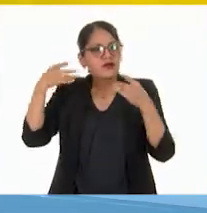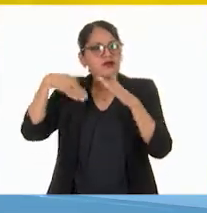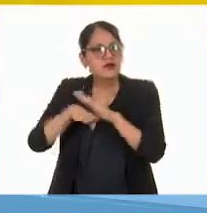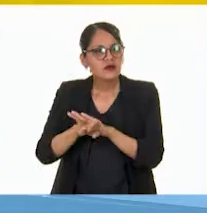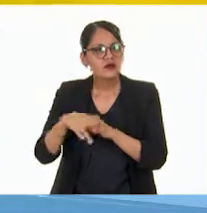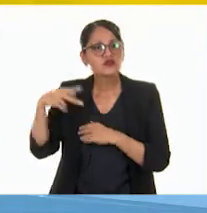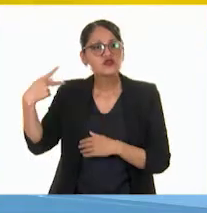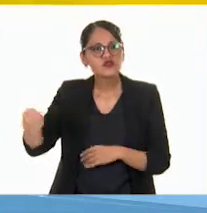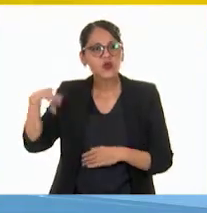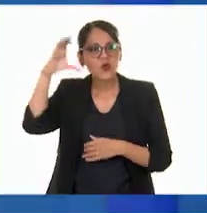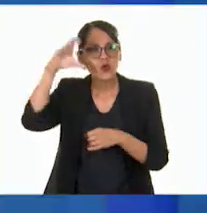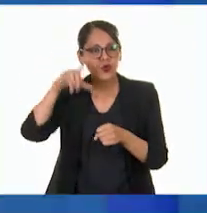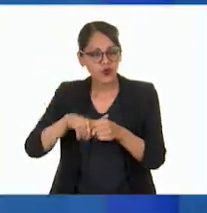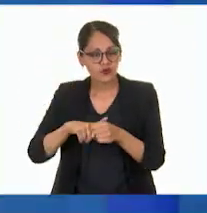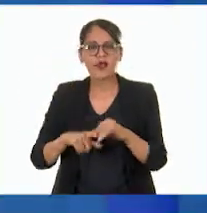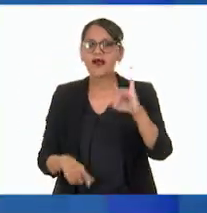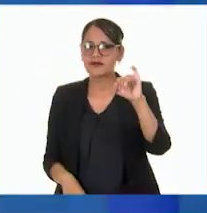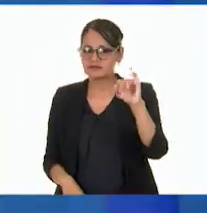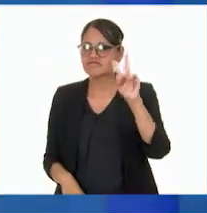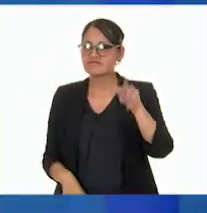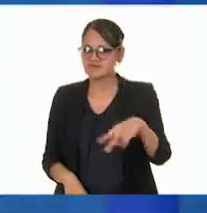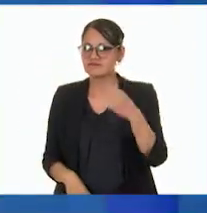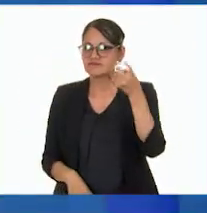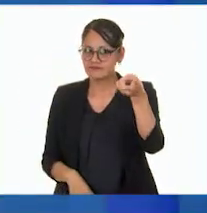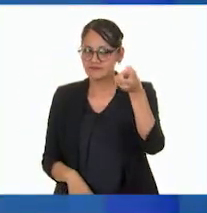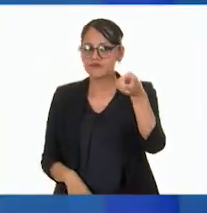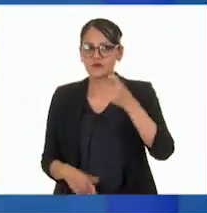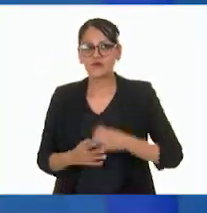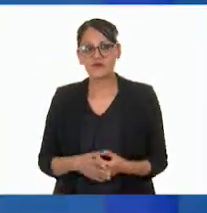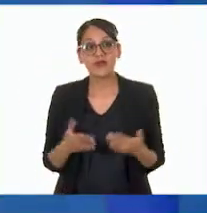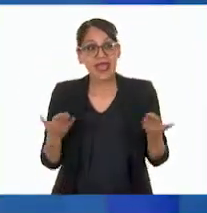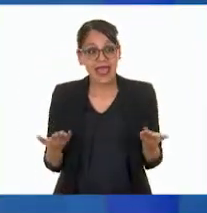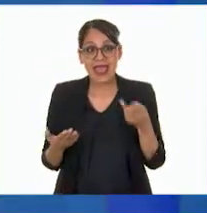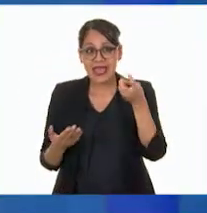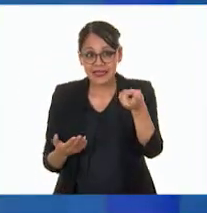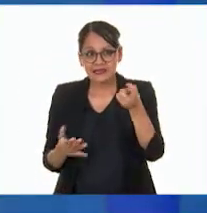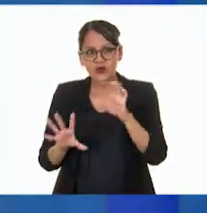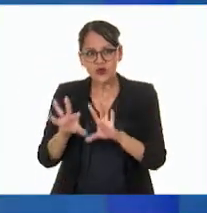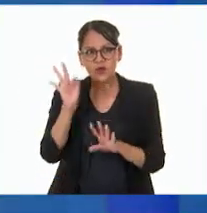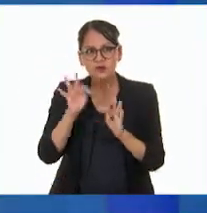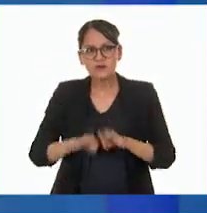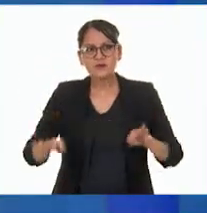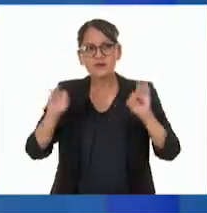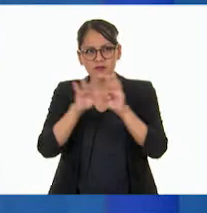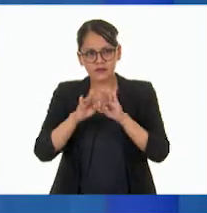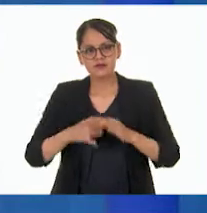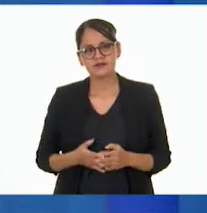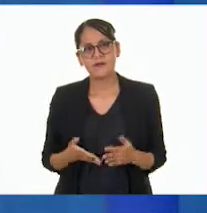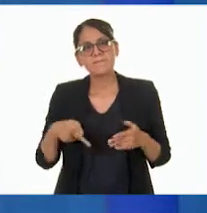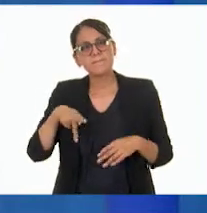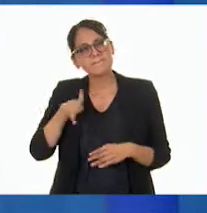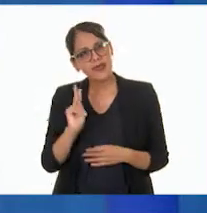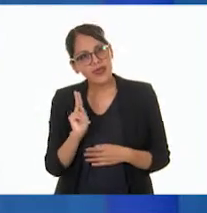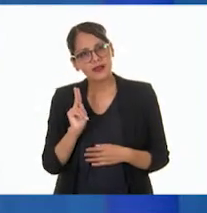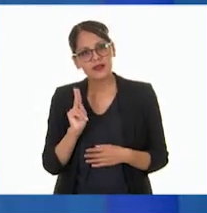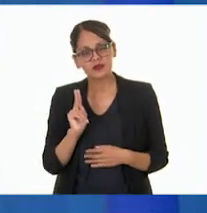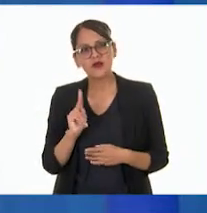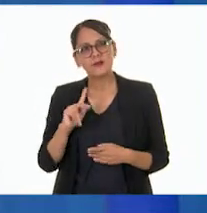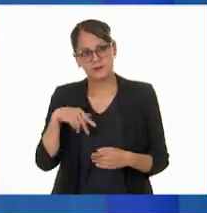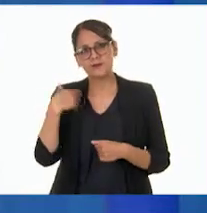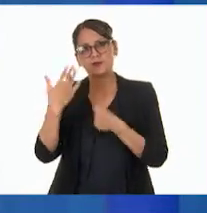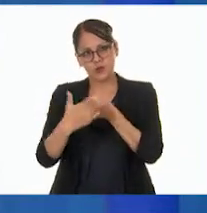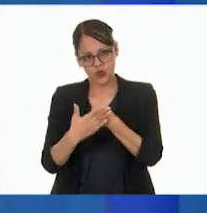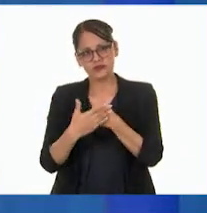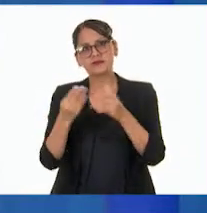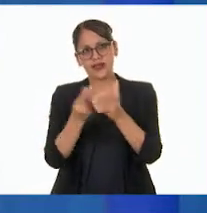el cultural. Sin duda estás en lo correcto. Ese es un elemento muy importante. Sin embargo, eso lo veremos